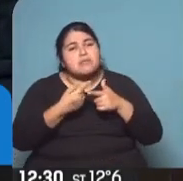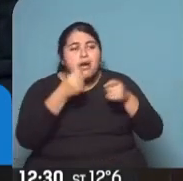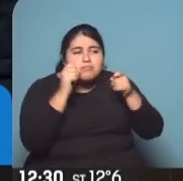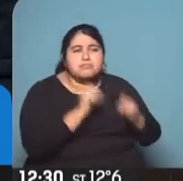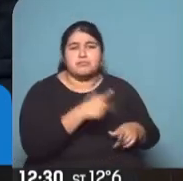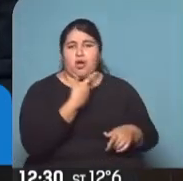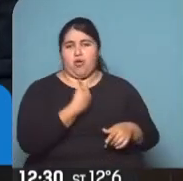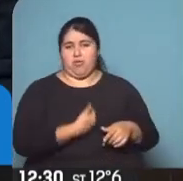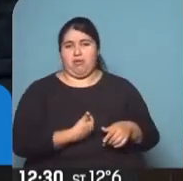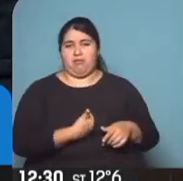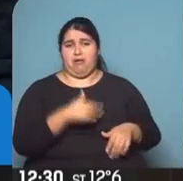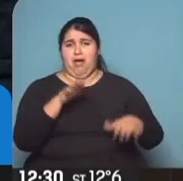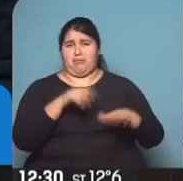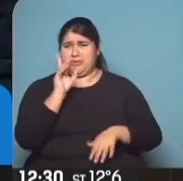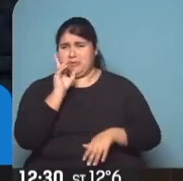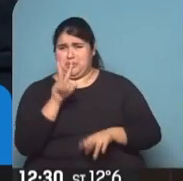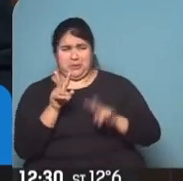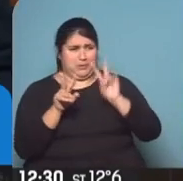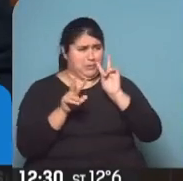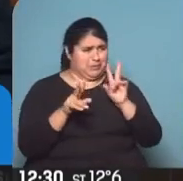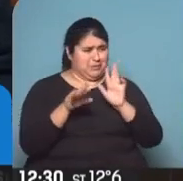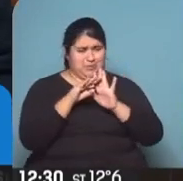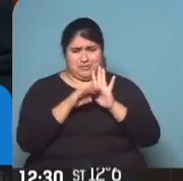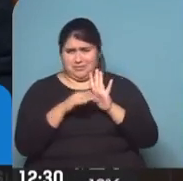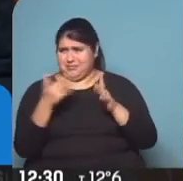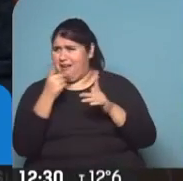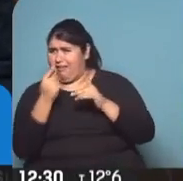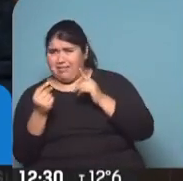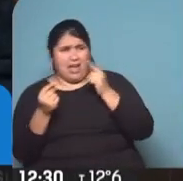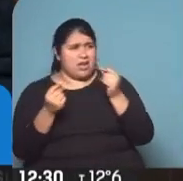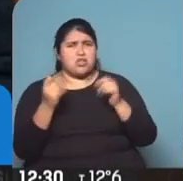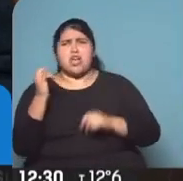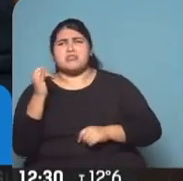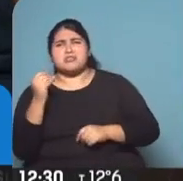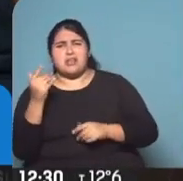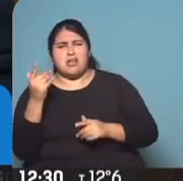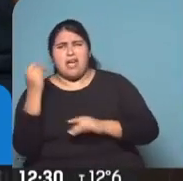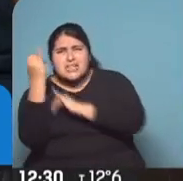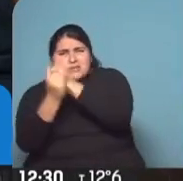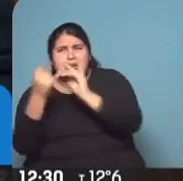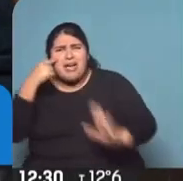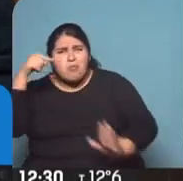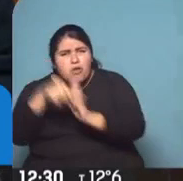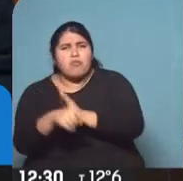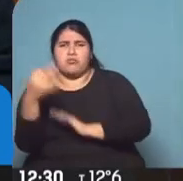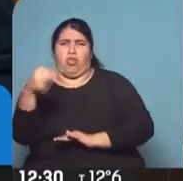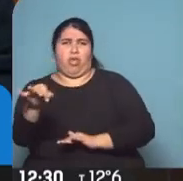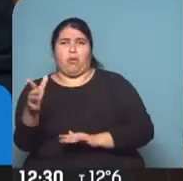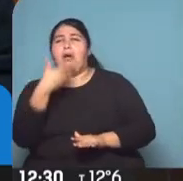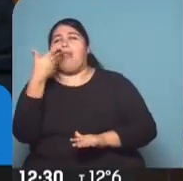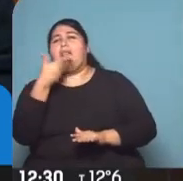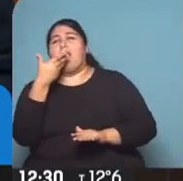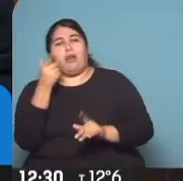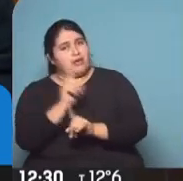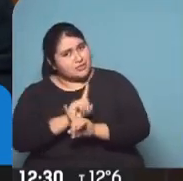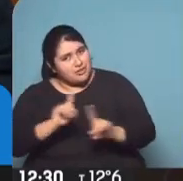podemos cuando yo escucho por eso determinadas críticas porque si sin fundamento ahí es donde digo creo que tenemos